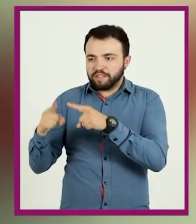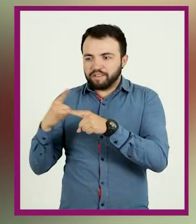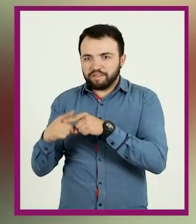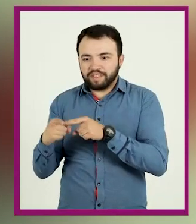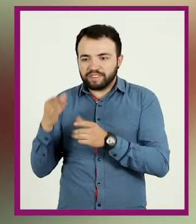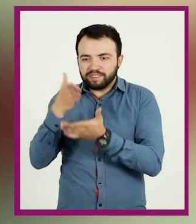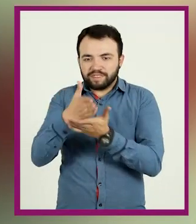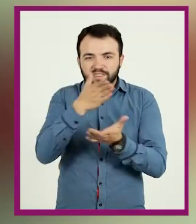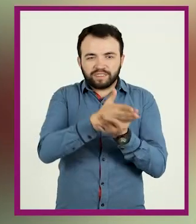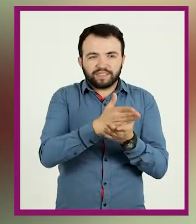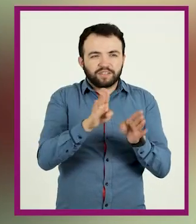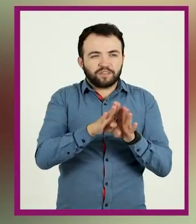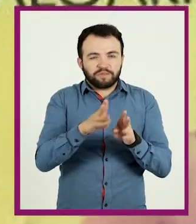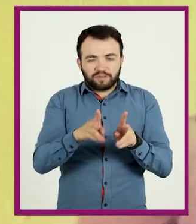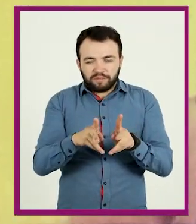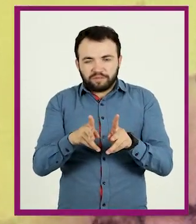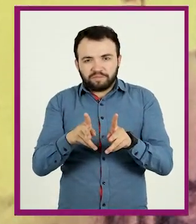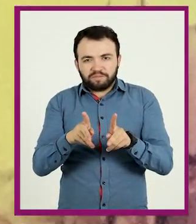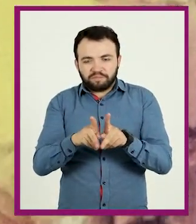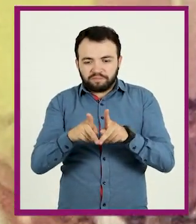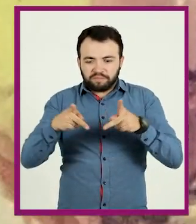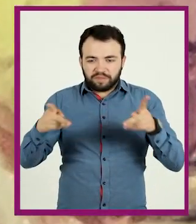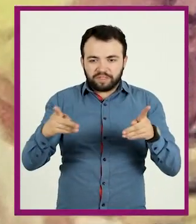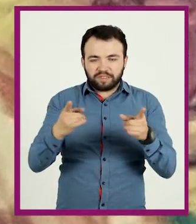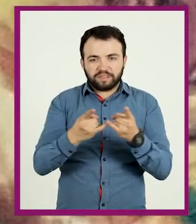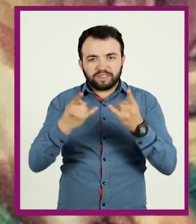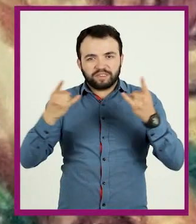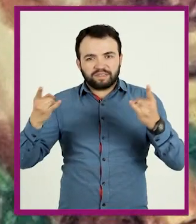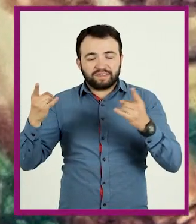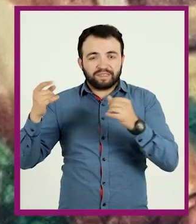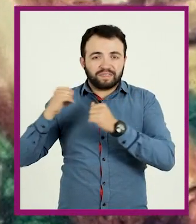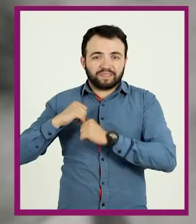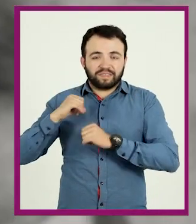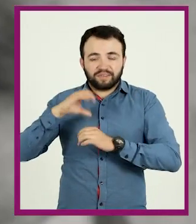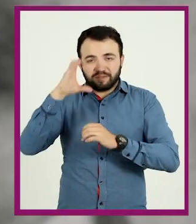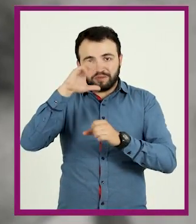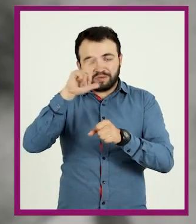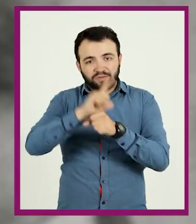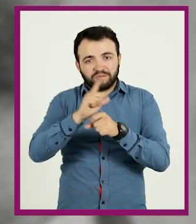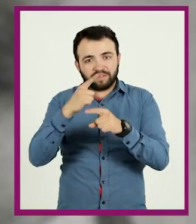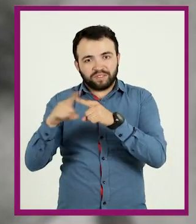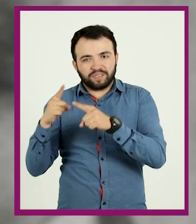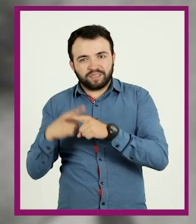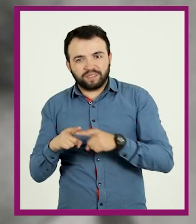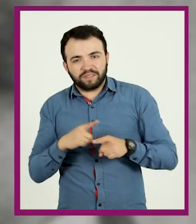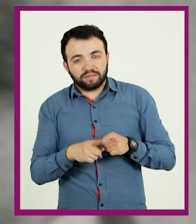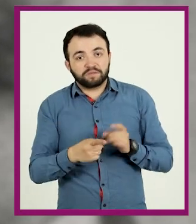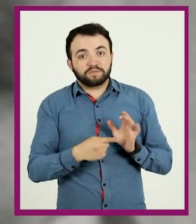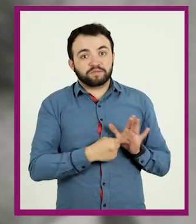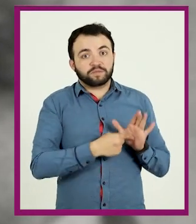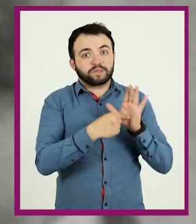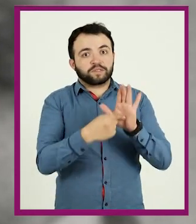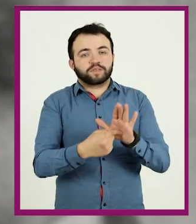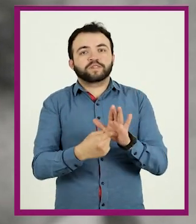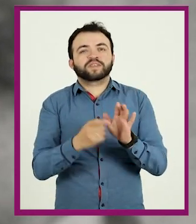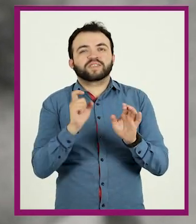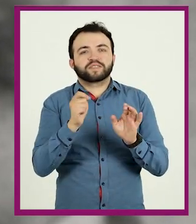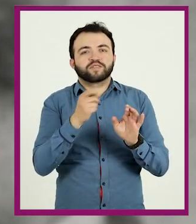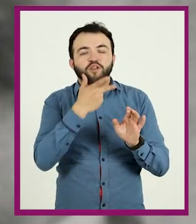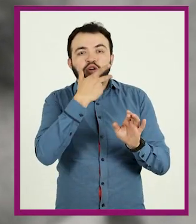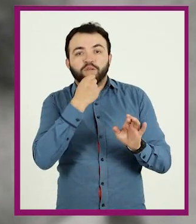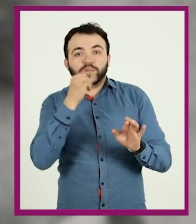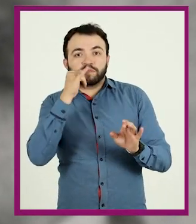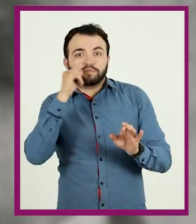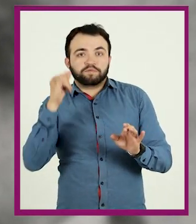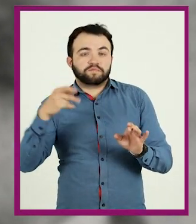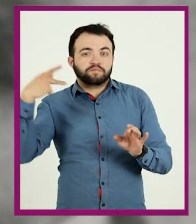y emocionantes páginas de la literatura europea de aventuras, uno de cuyos mayores exponentes fue el